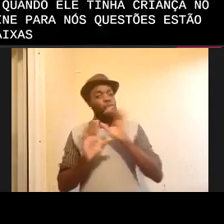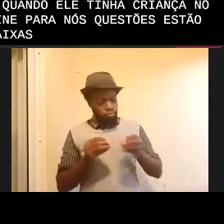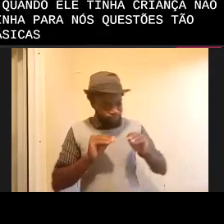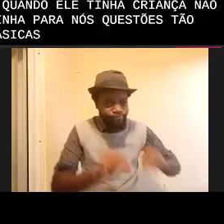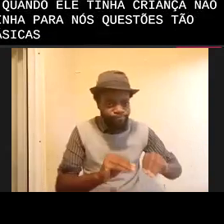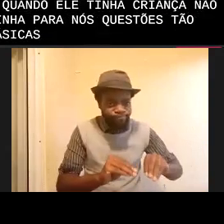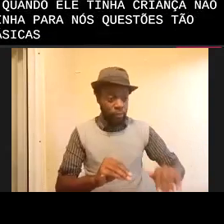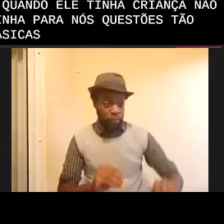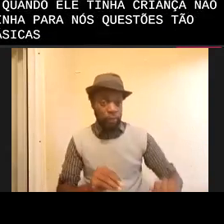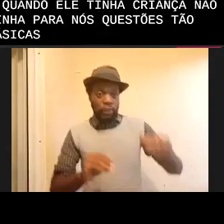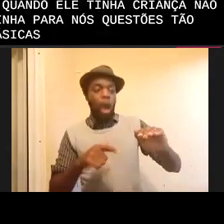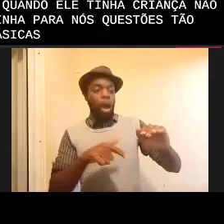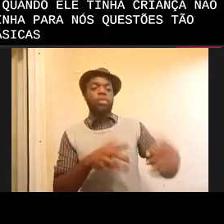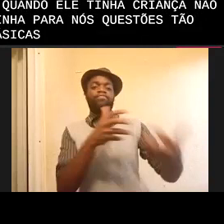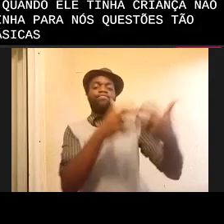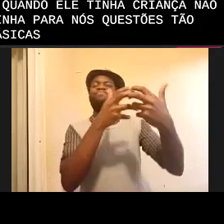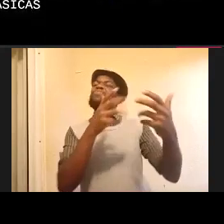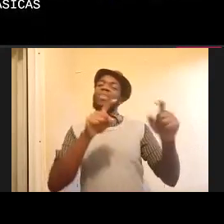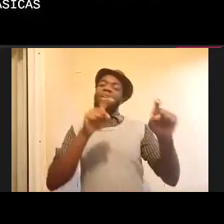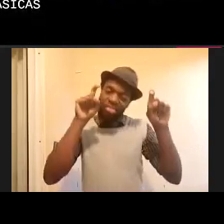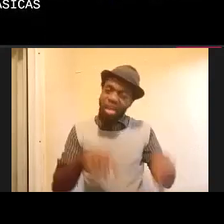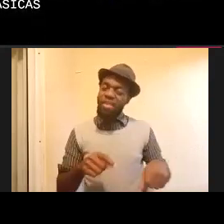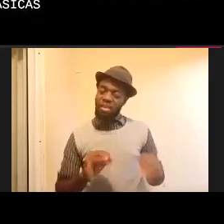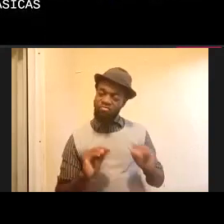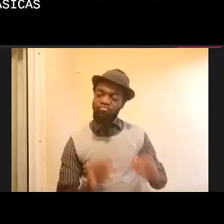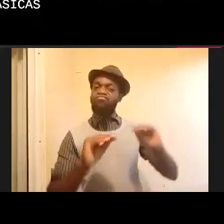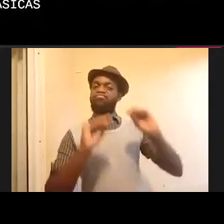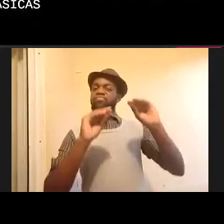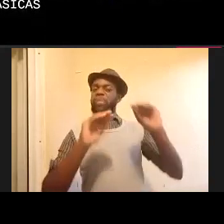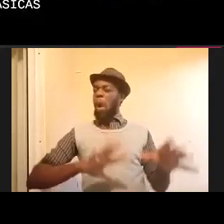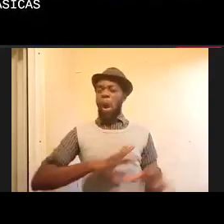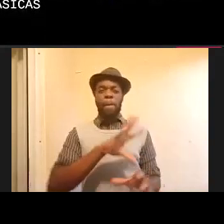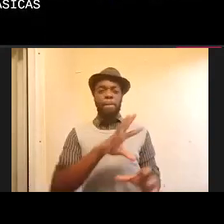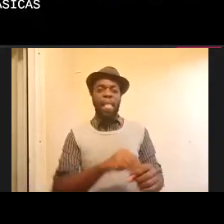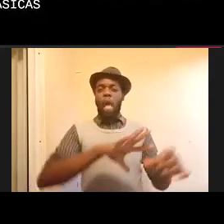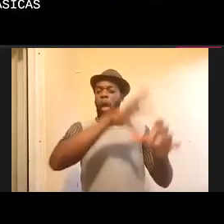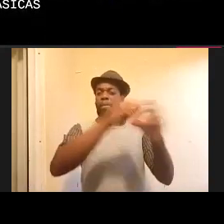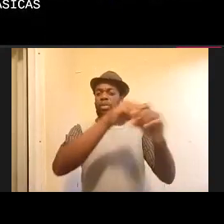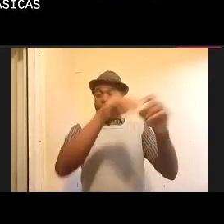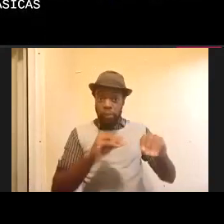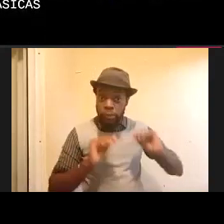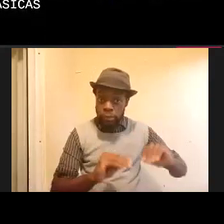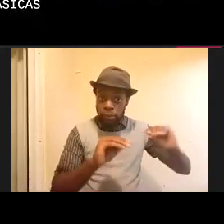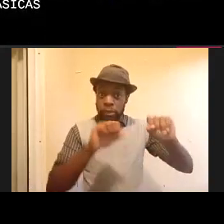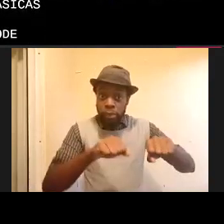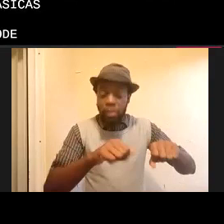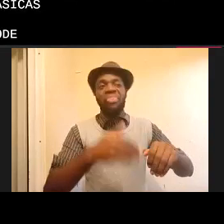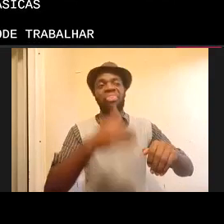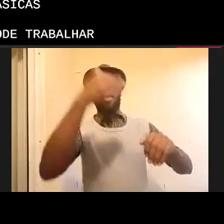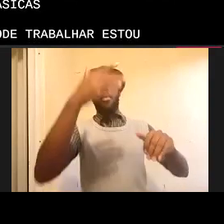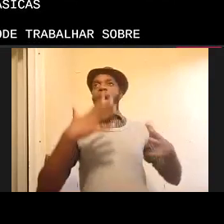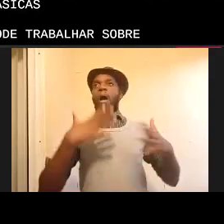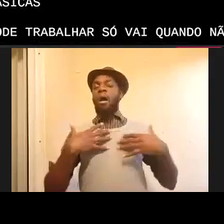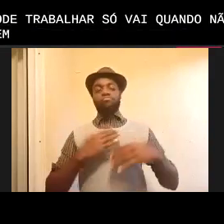muestran que la educación integral en salud, en sexualidad, puede fomentar conductas que protegen la